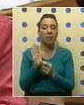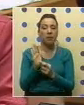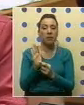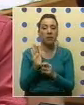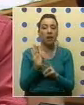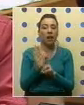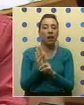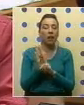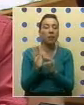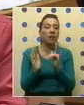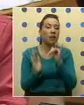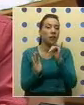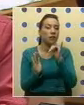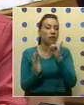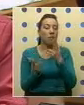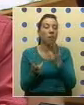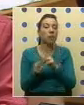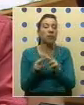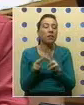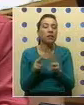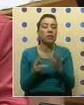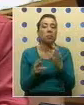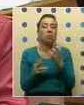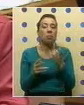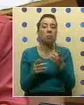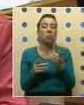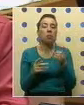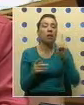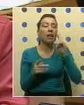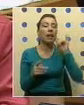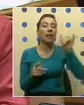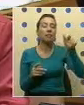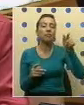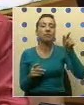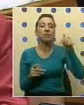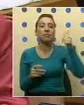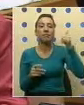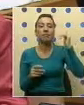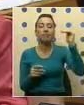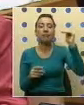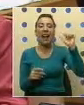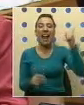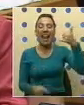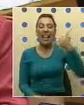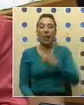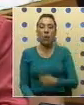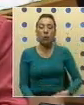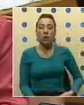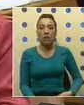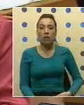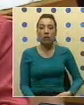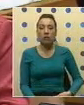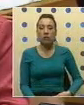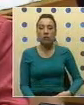no sabemos cómo se va a dictar porque es totalmente anuencia del Ejecutivo y no sobre,